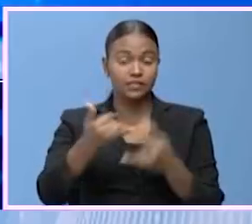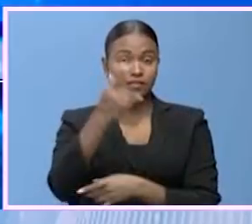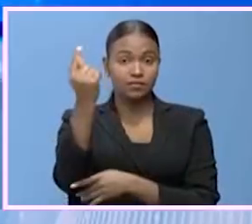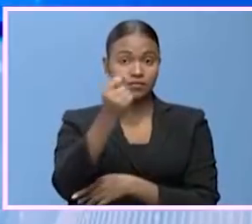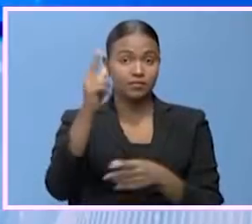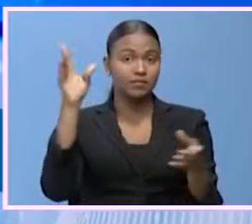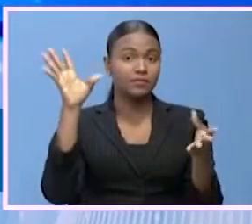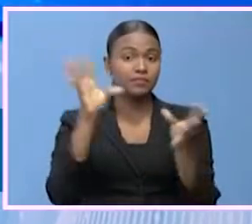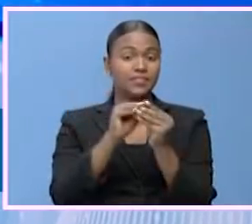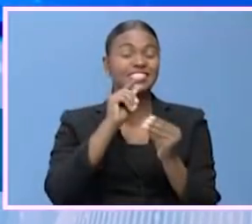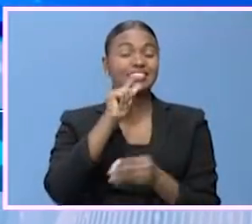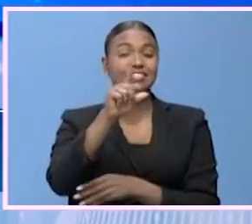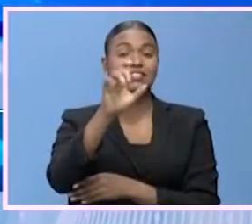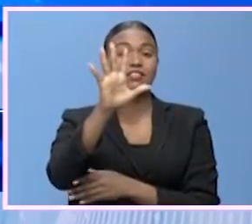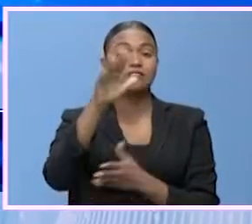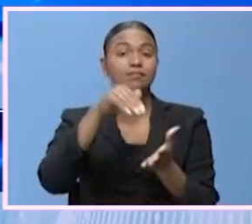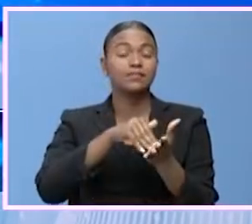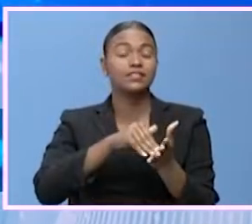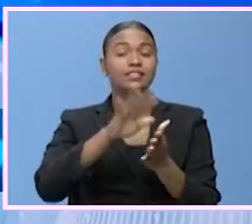de